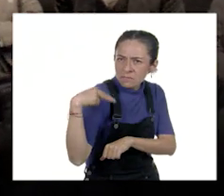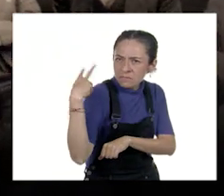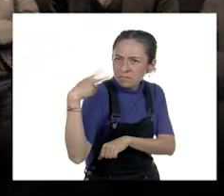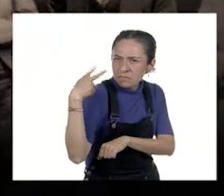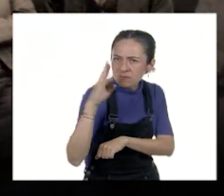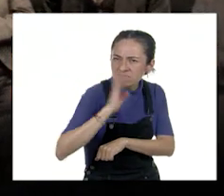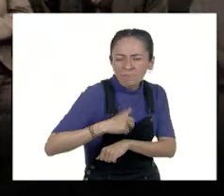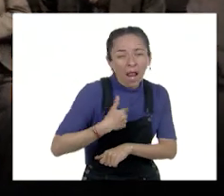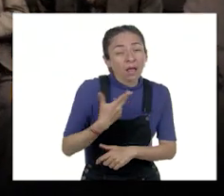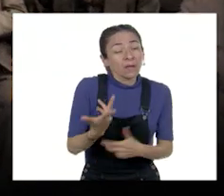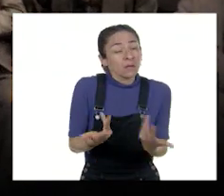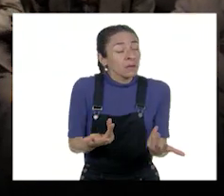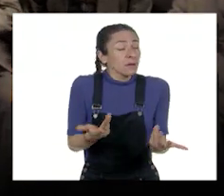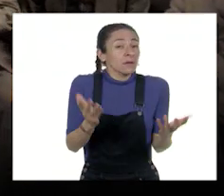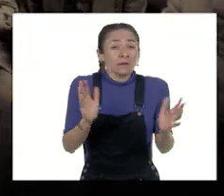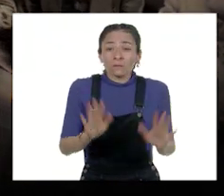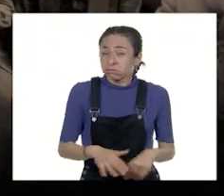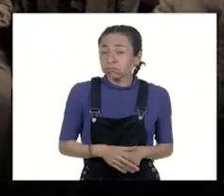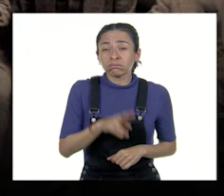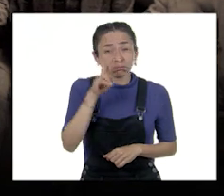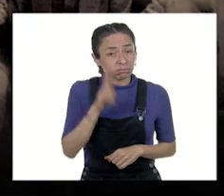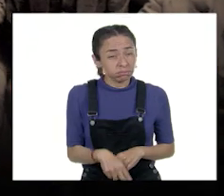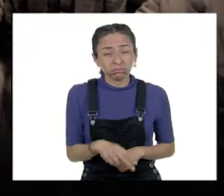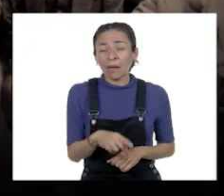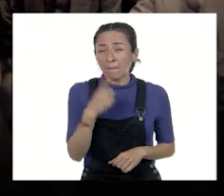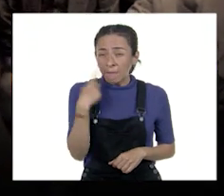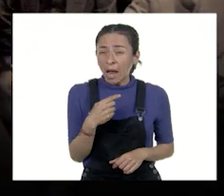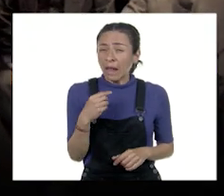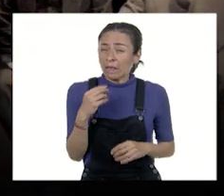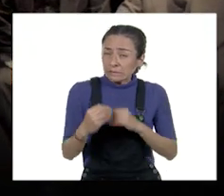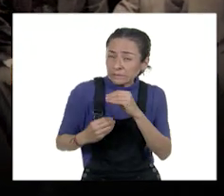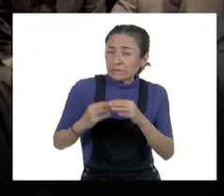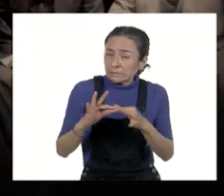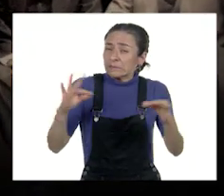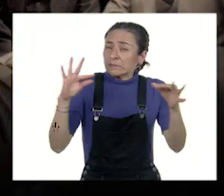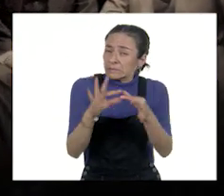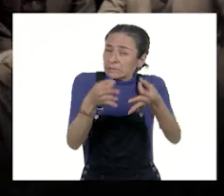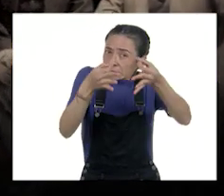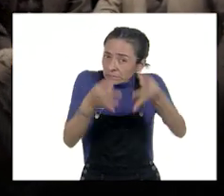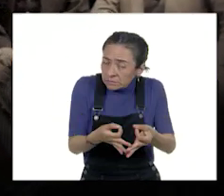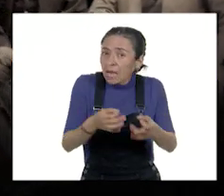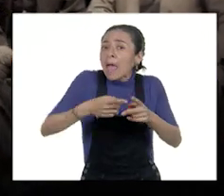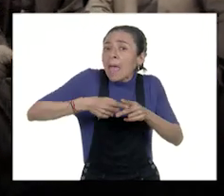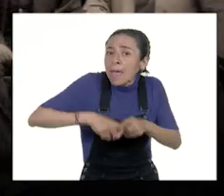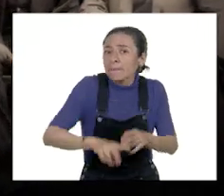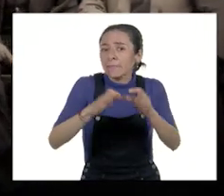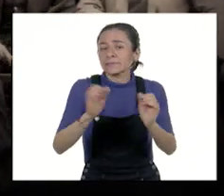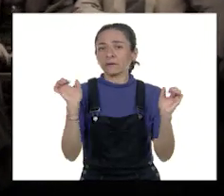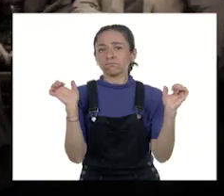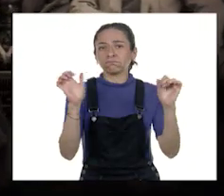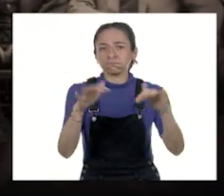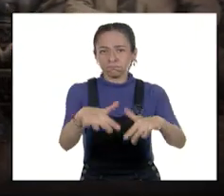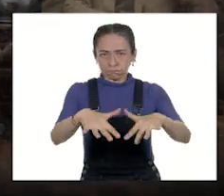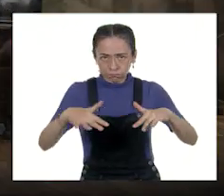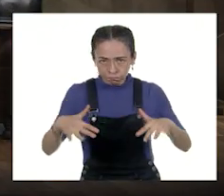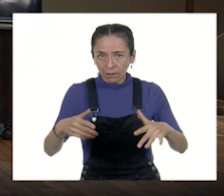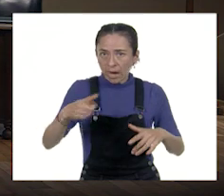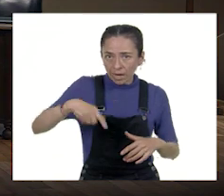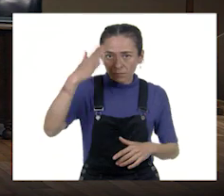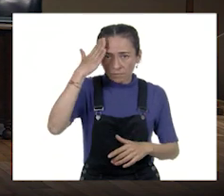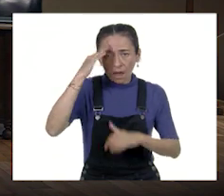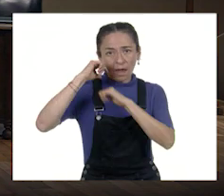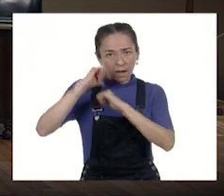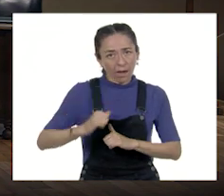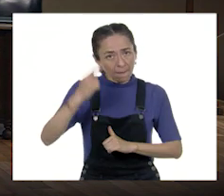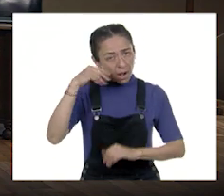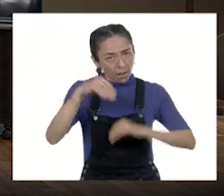y tantas cosas las que había que afinar para que empezara a funcionar el Congreso Constituyente, y unas de esas